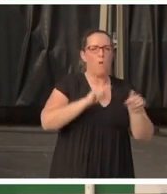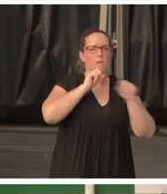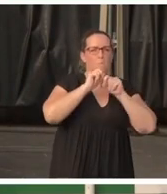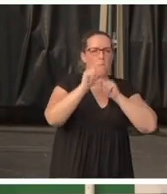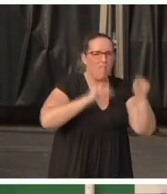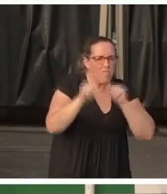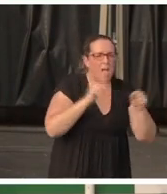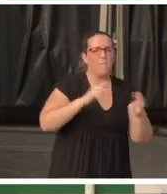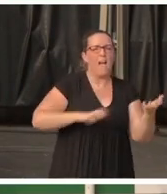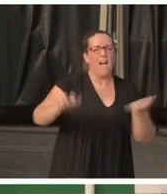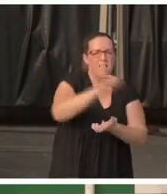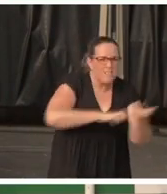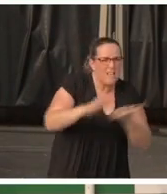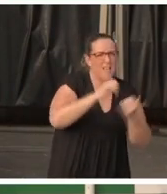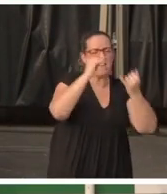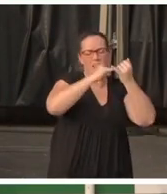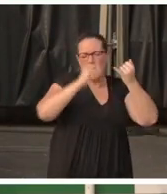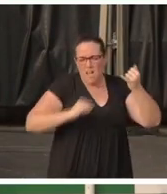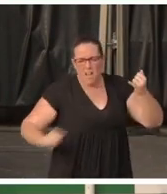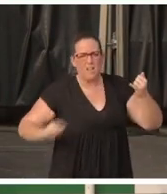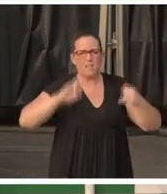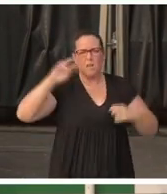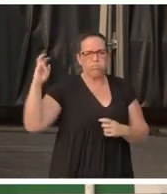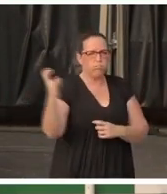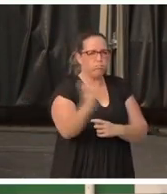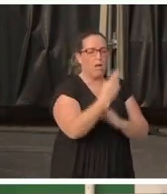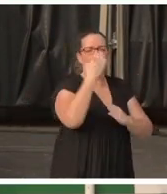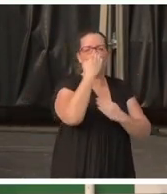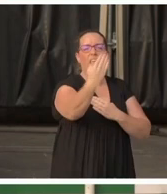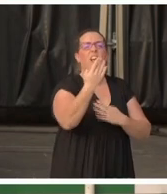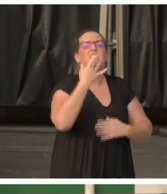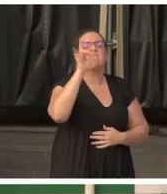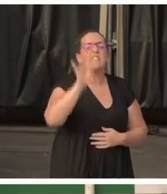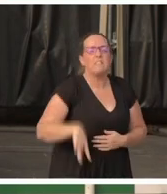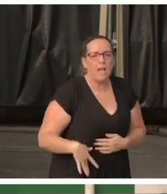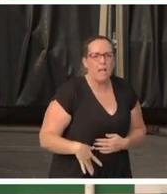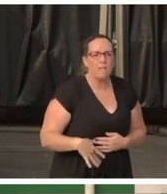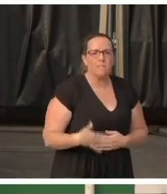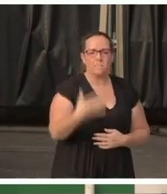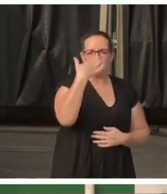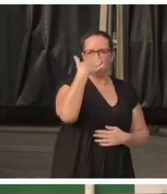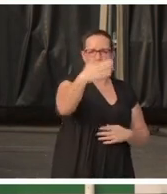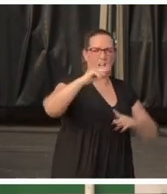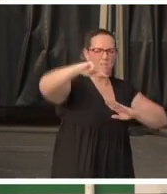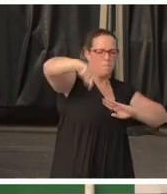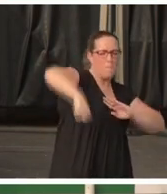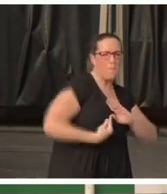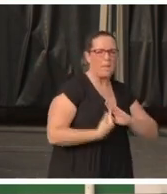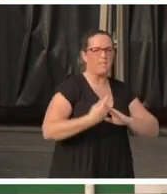guerra, las crisis que se han provocado. Y enfrente hemos tenido todo tipo de